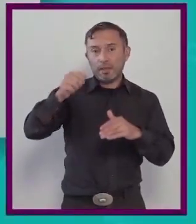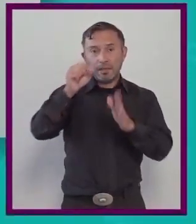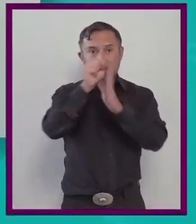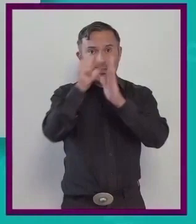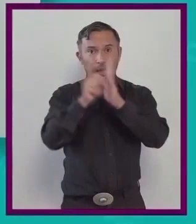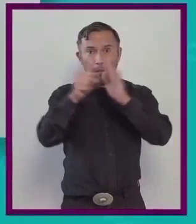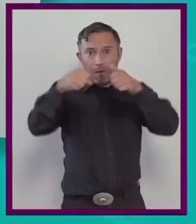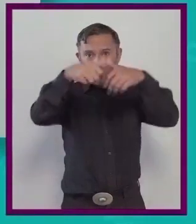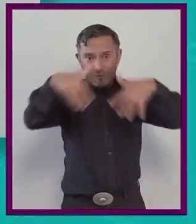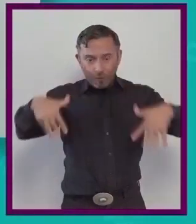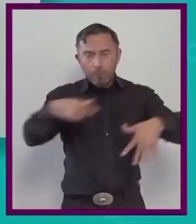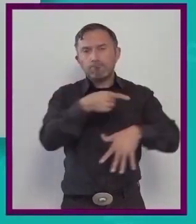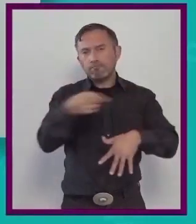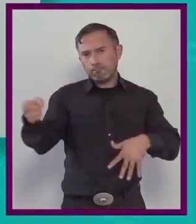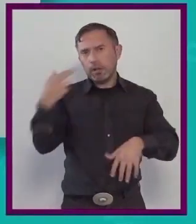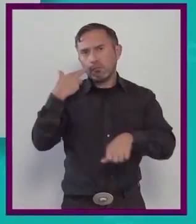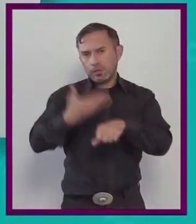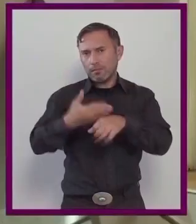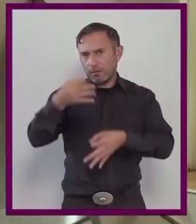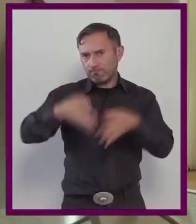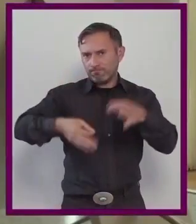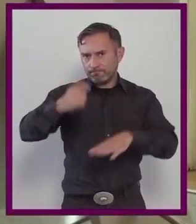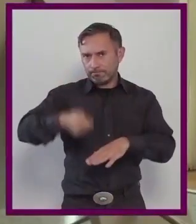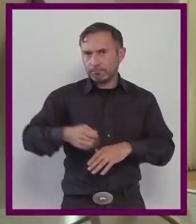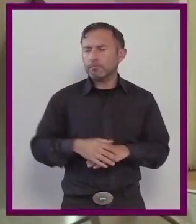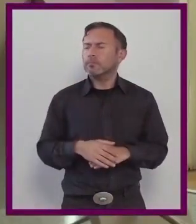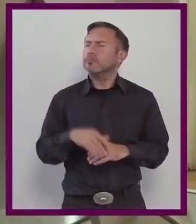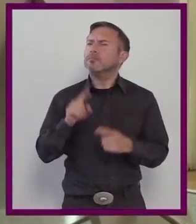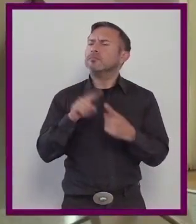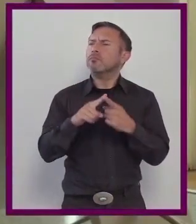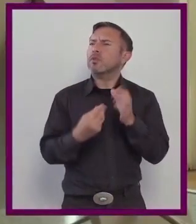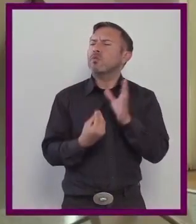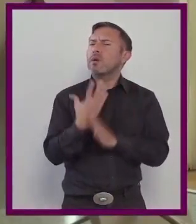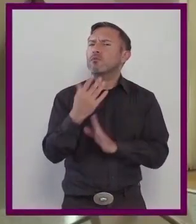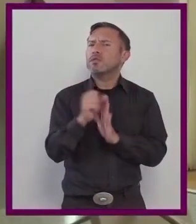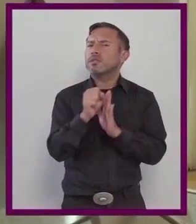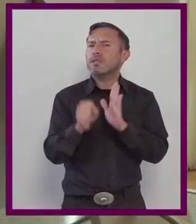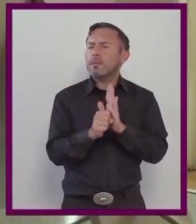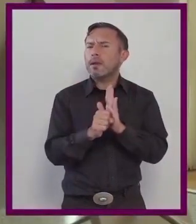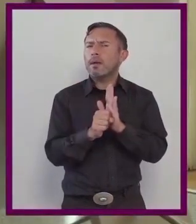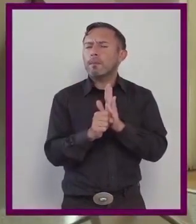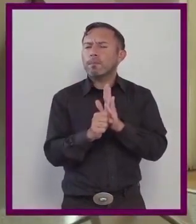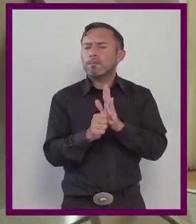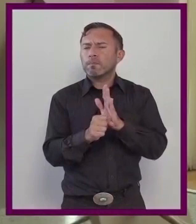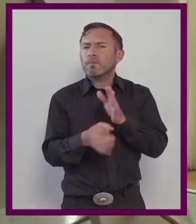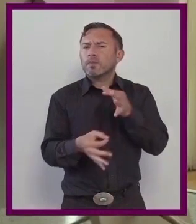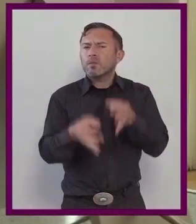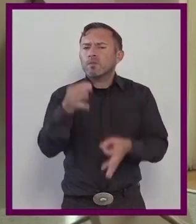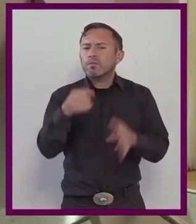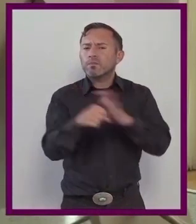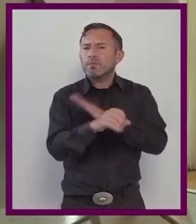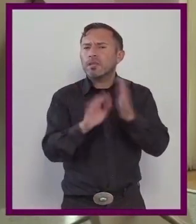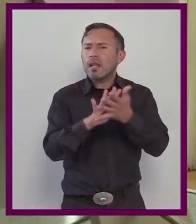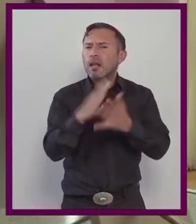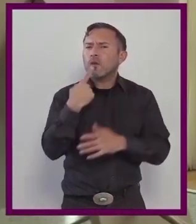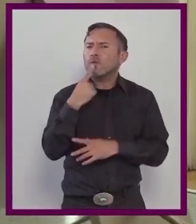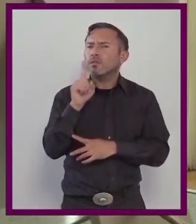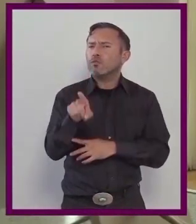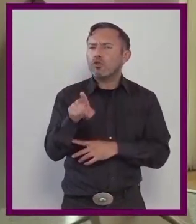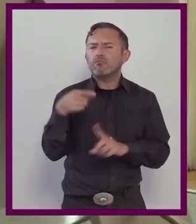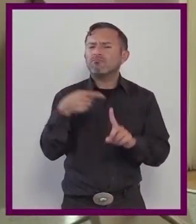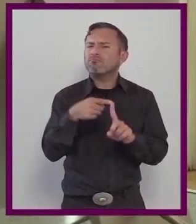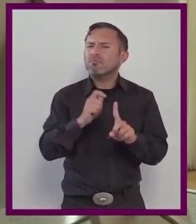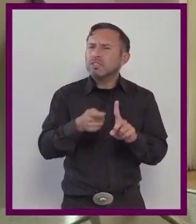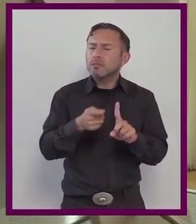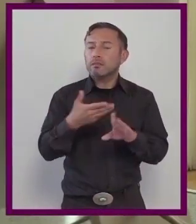magistrados de nuestro sistema de poder judicial. ¿Qué es el nuevo sistema penal acusatorio en sí? ¿A cuál